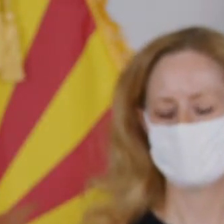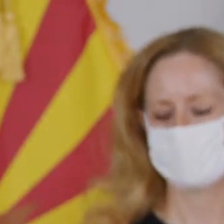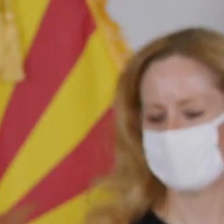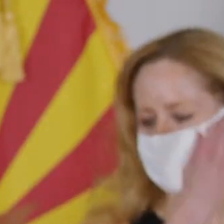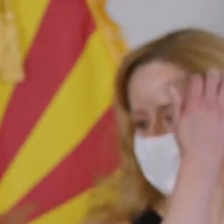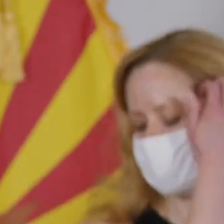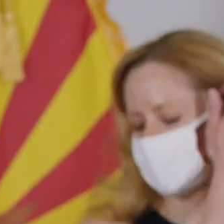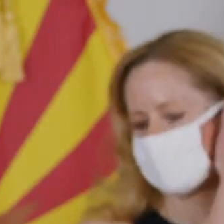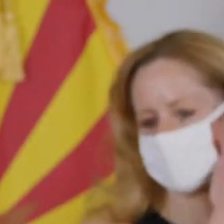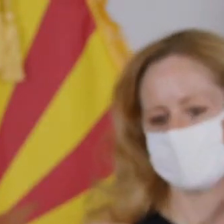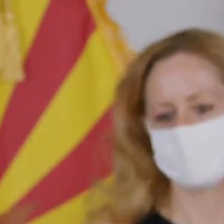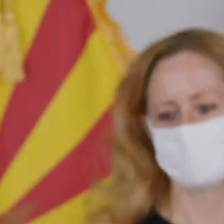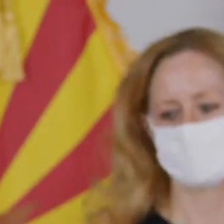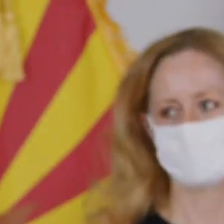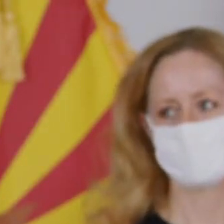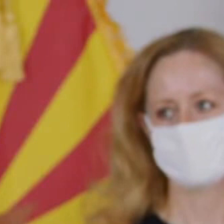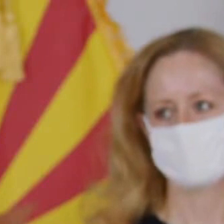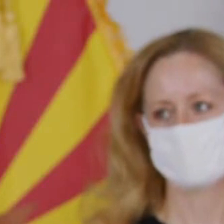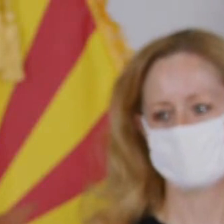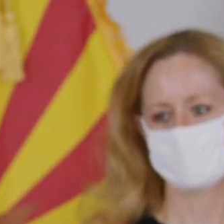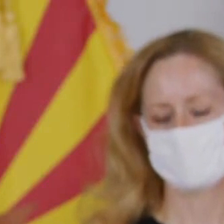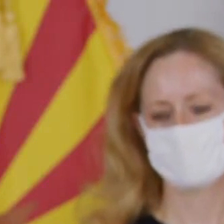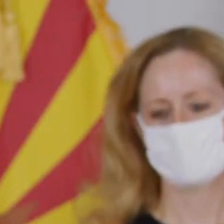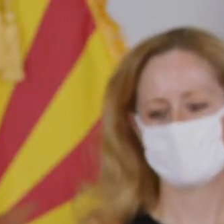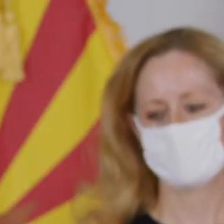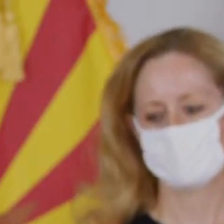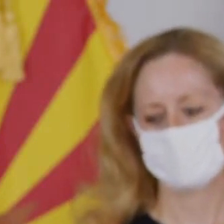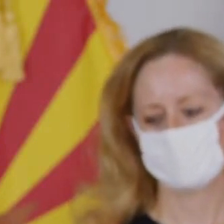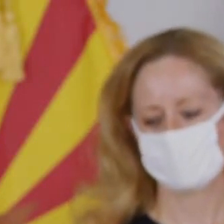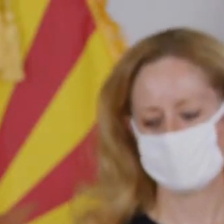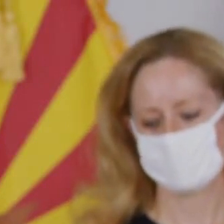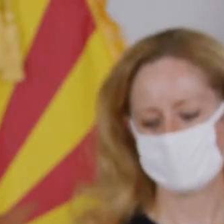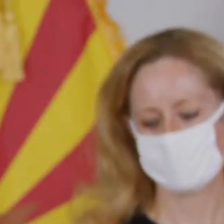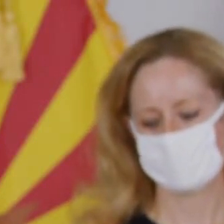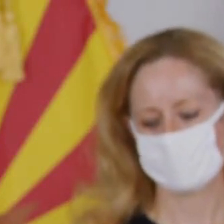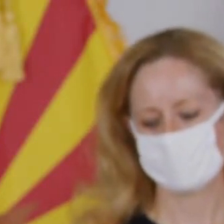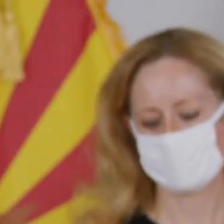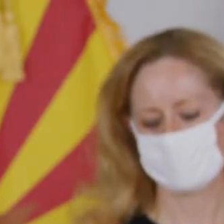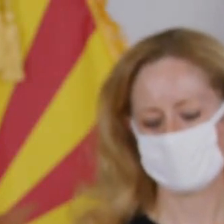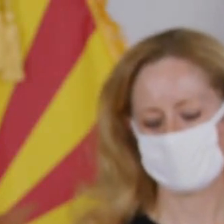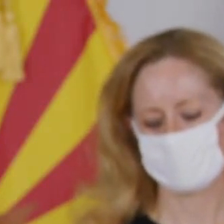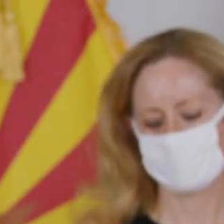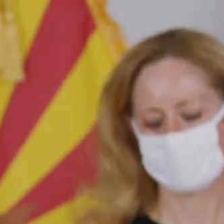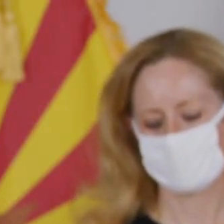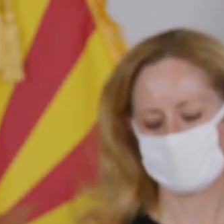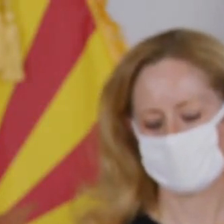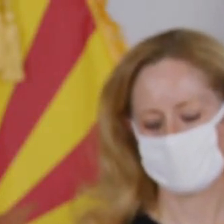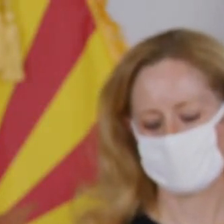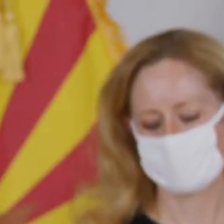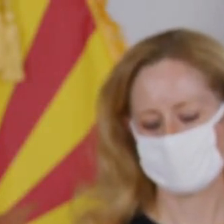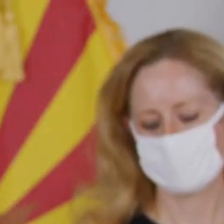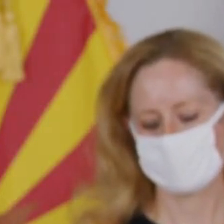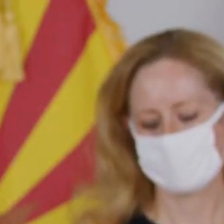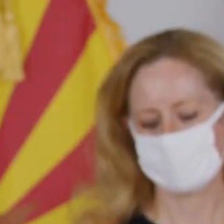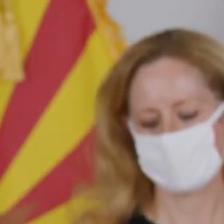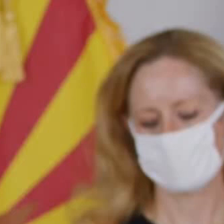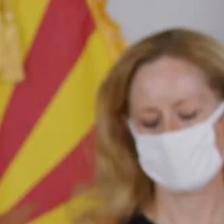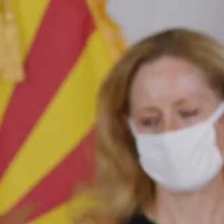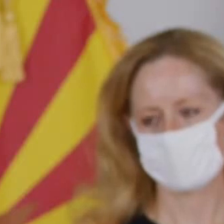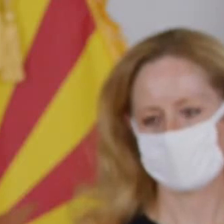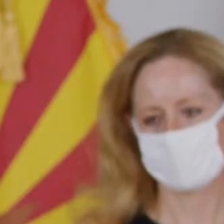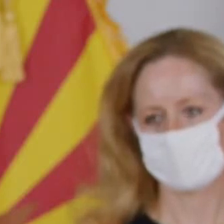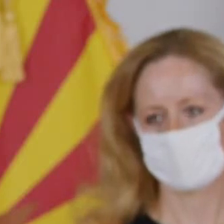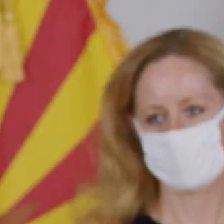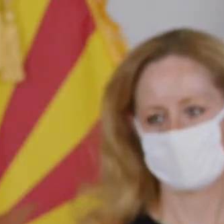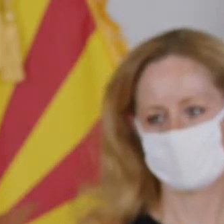lo rodea y a la gente que usted ama. Quizás algunas personas puedan preguntarse, ¿por qué